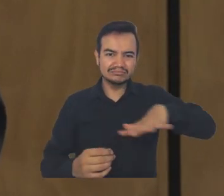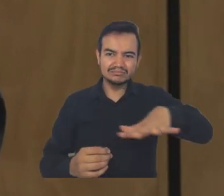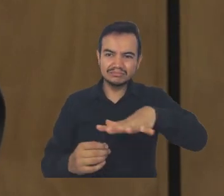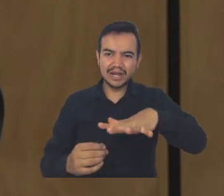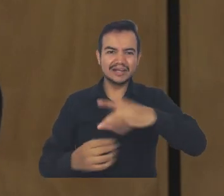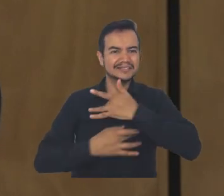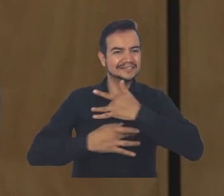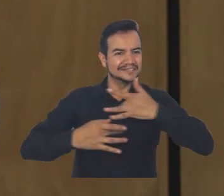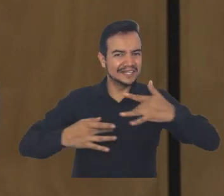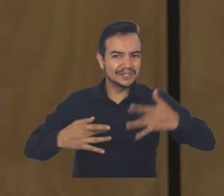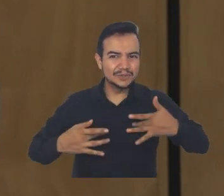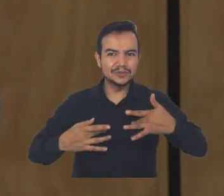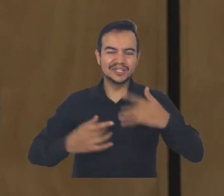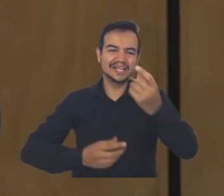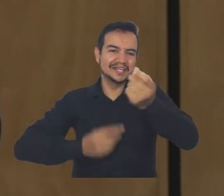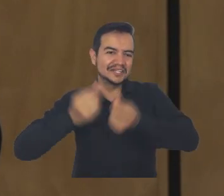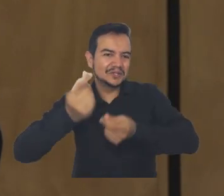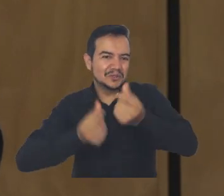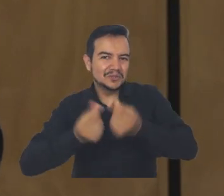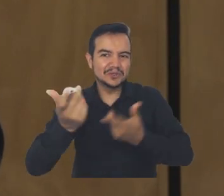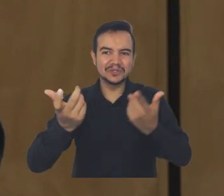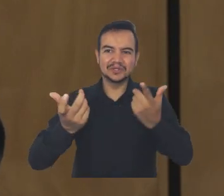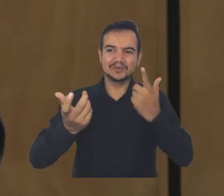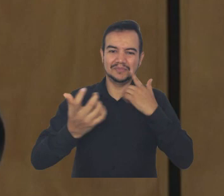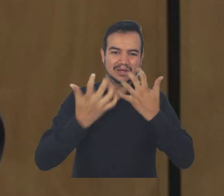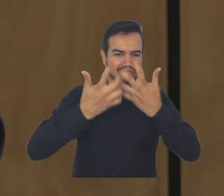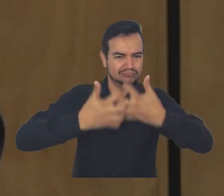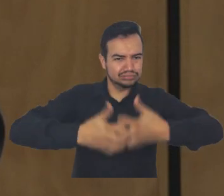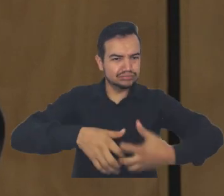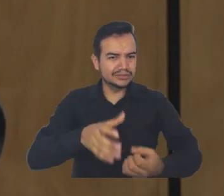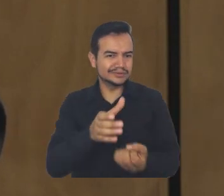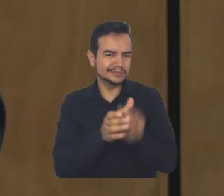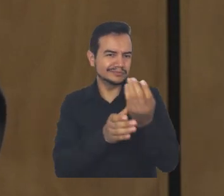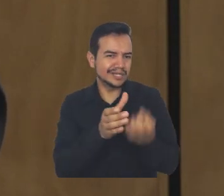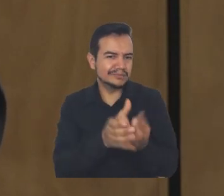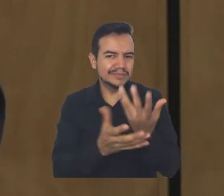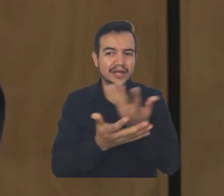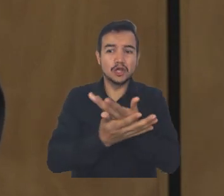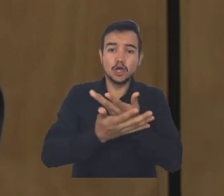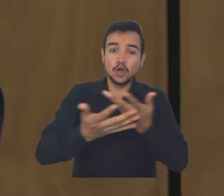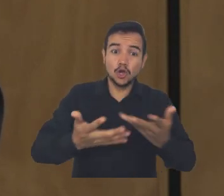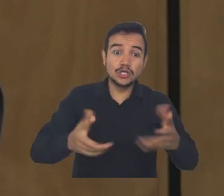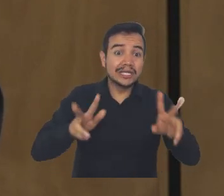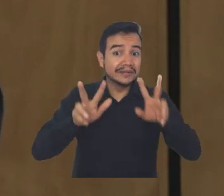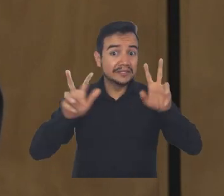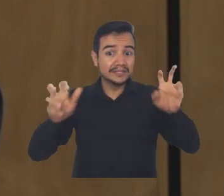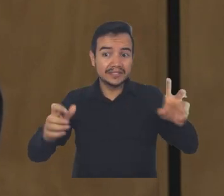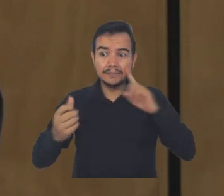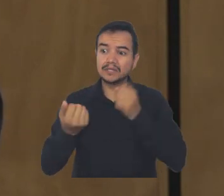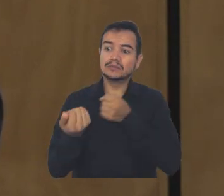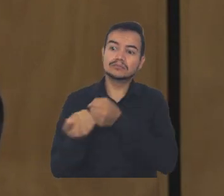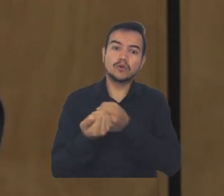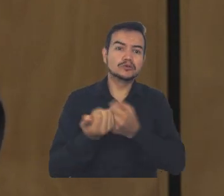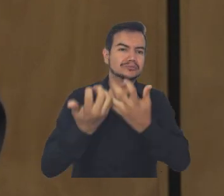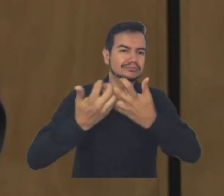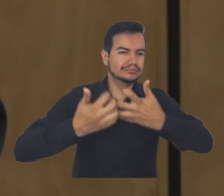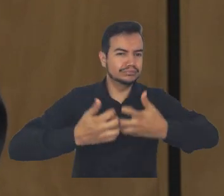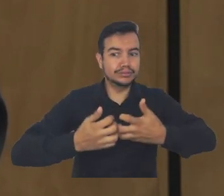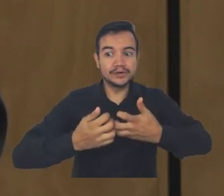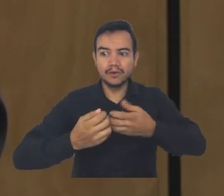positiva en la salud, en la economía, en las dinámicas productivas, en todo lo que tiene que ver con los